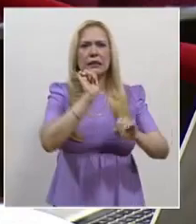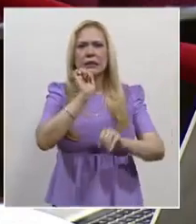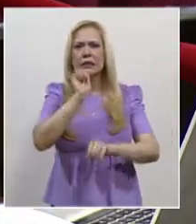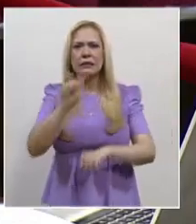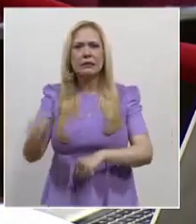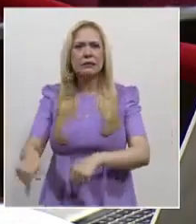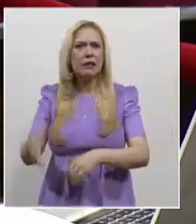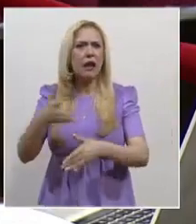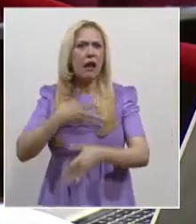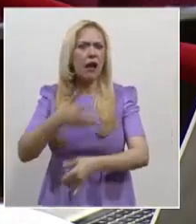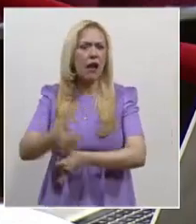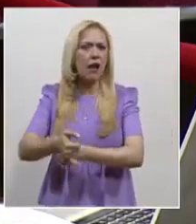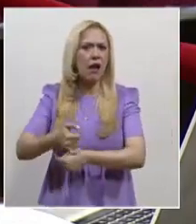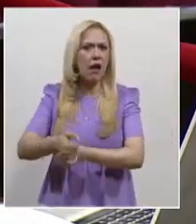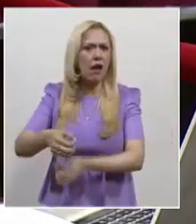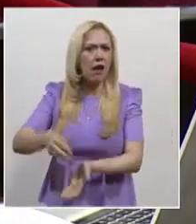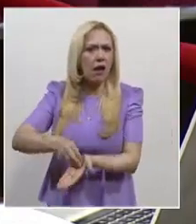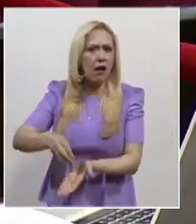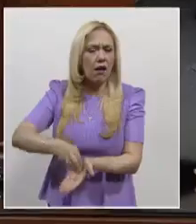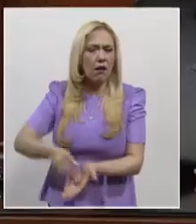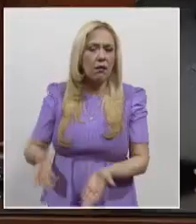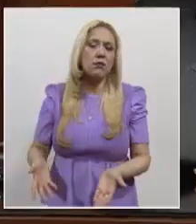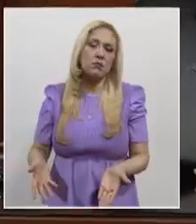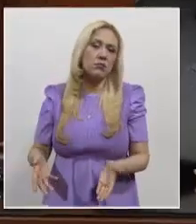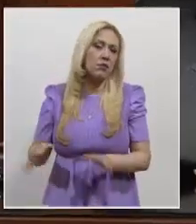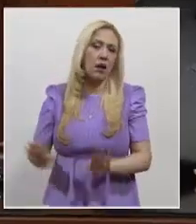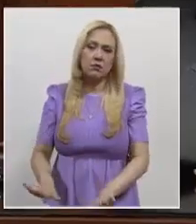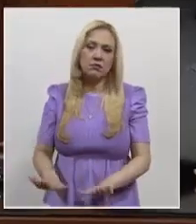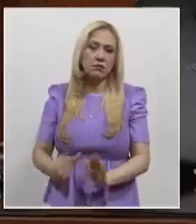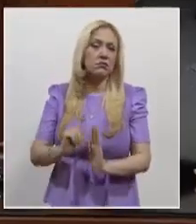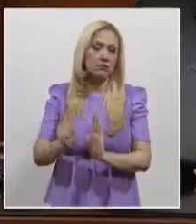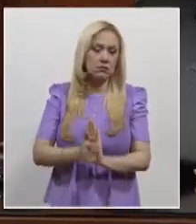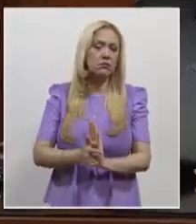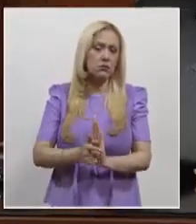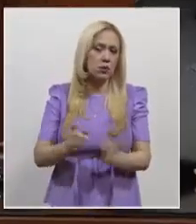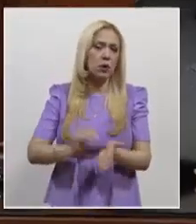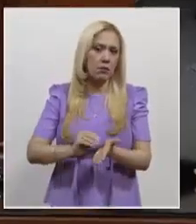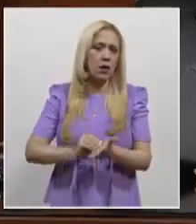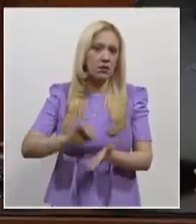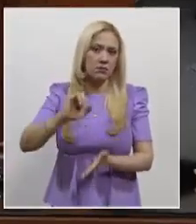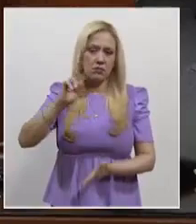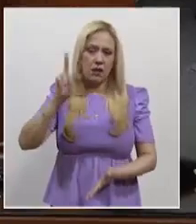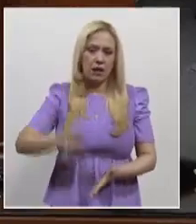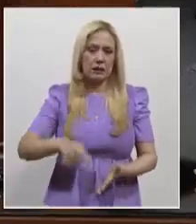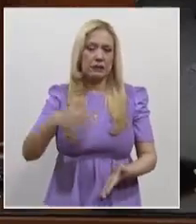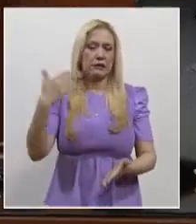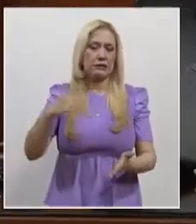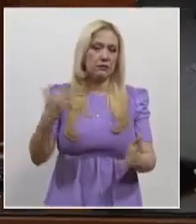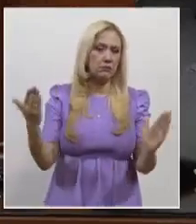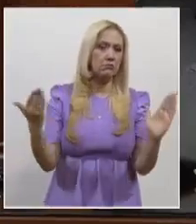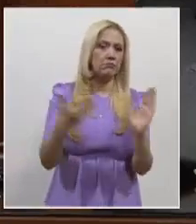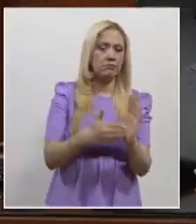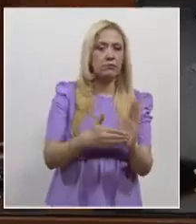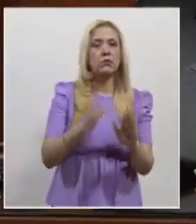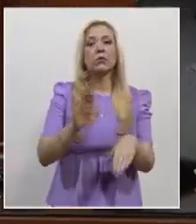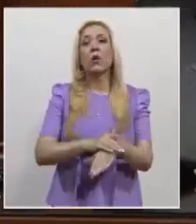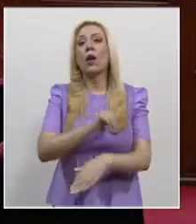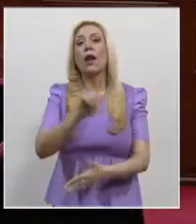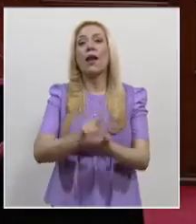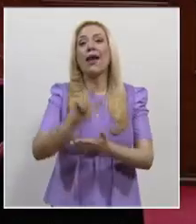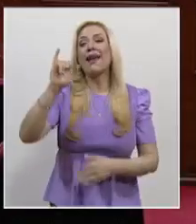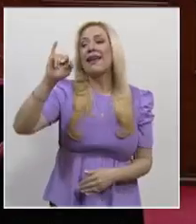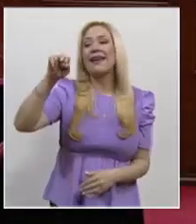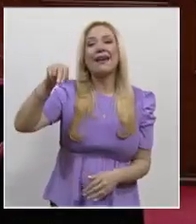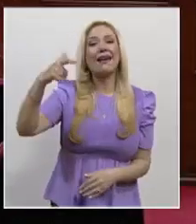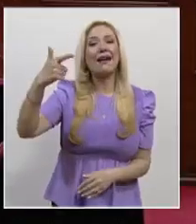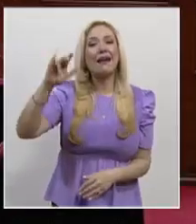de materiales. Es la norma que sigue vigente. Hay también que explicar que estas normas fueron aprobadas en el contexto de la ley Ingrid,